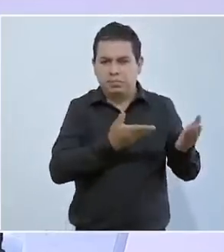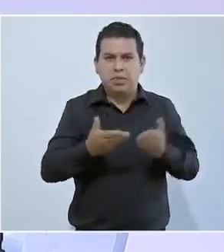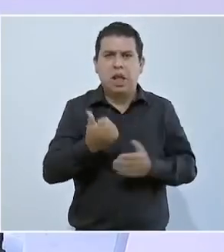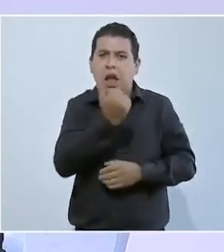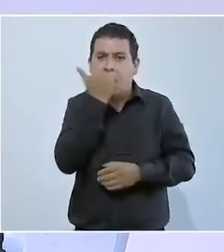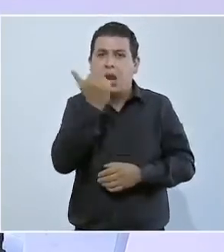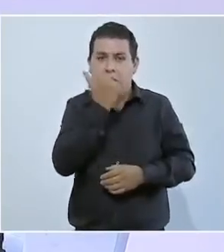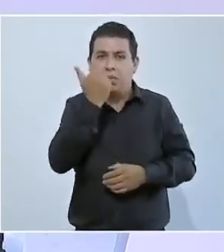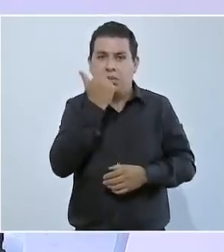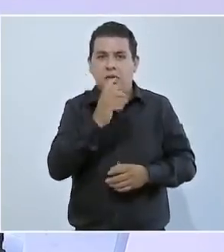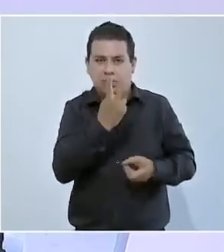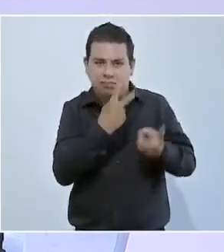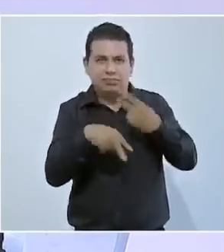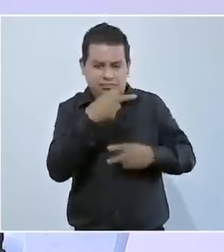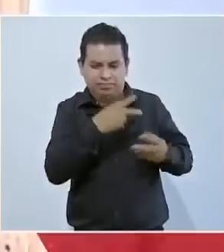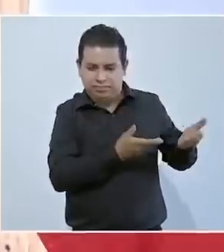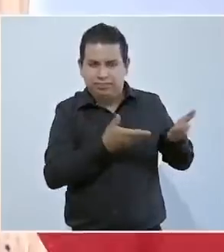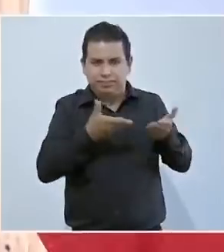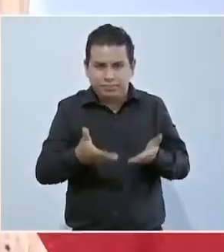alumnos, ya está